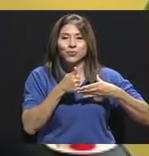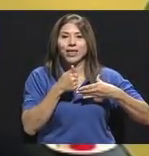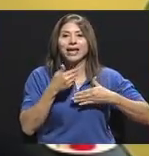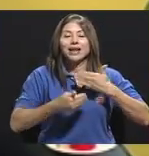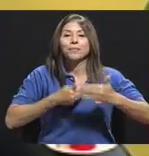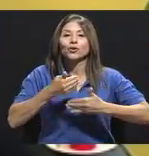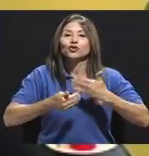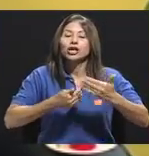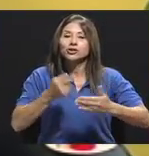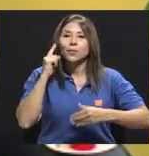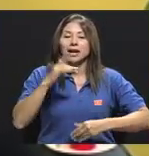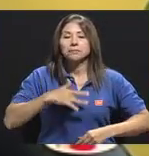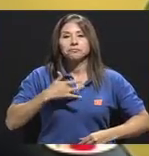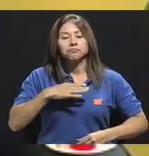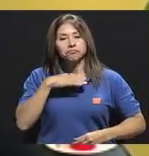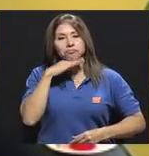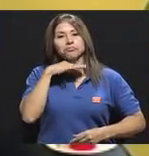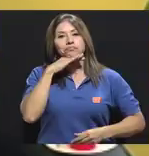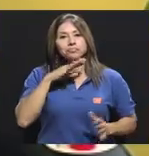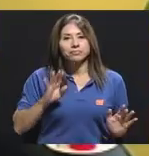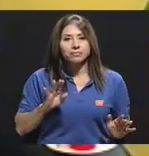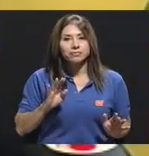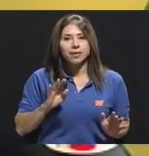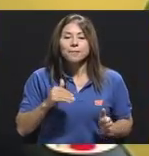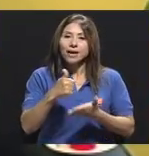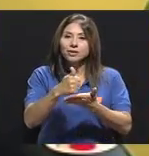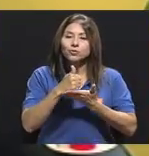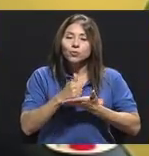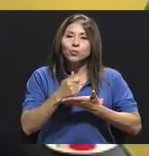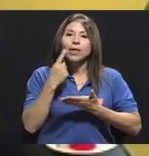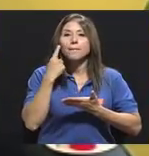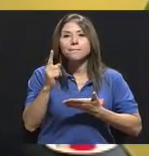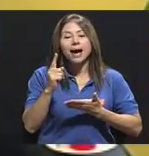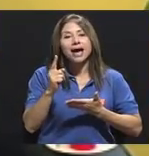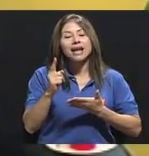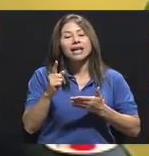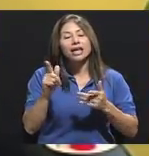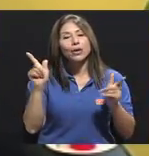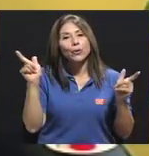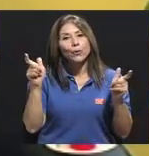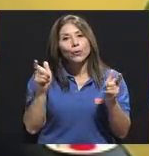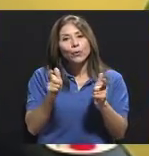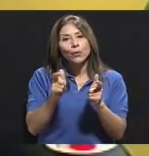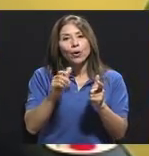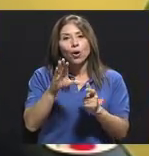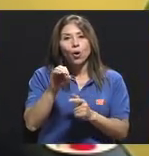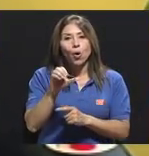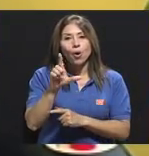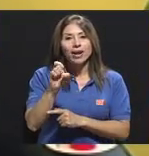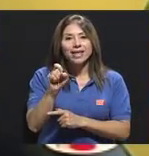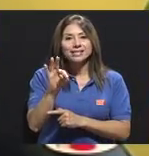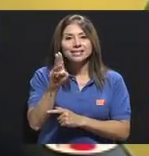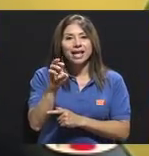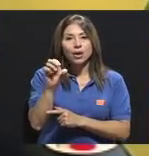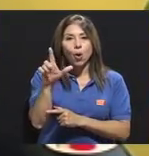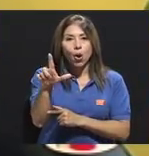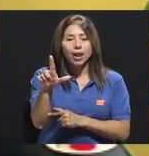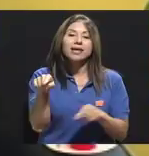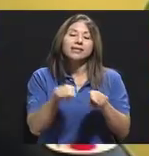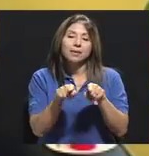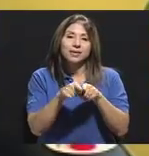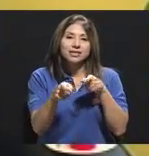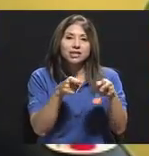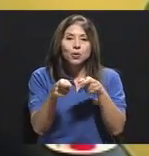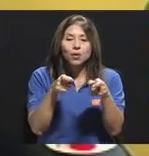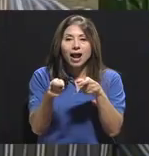de saciedad verdad me ayuda en mi proceso de ayudar a bajar el colesterol verdad y a regular las los problemas de de